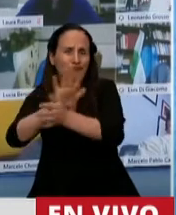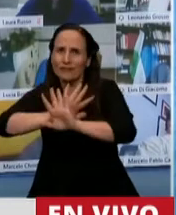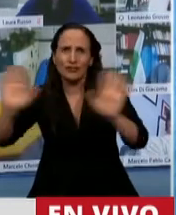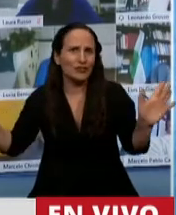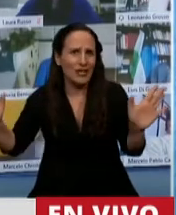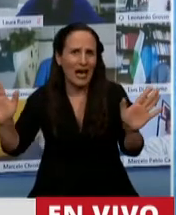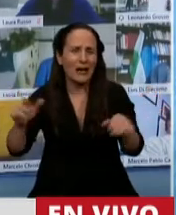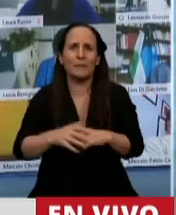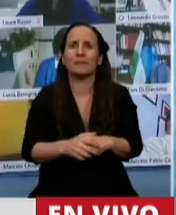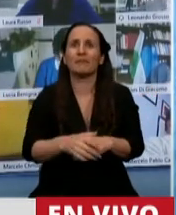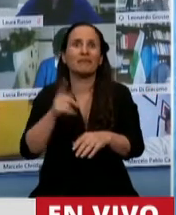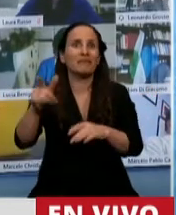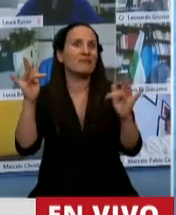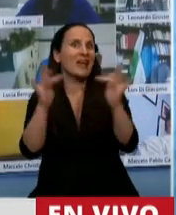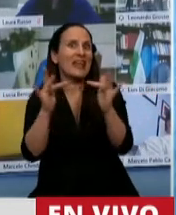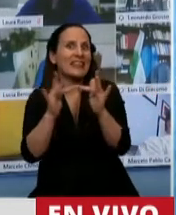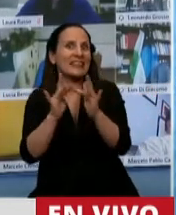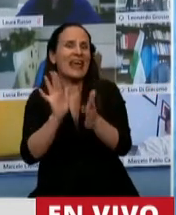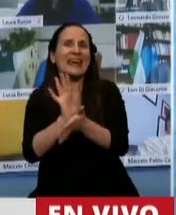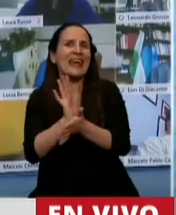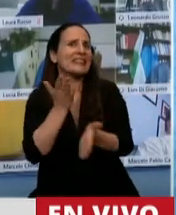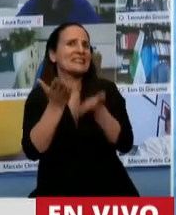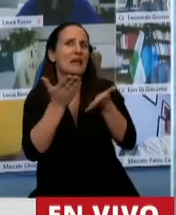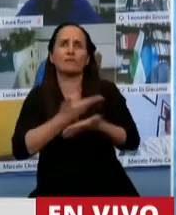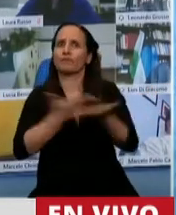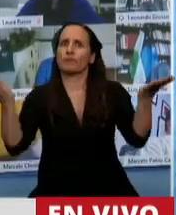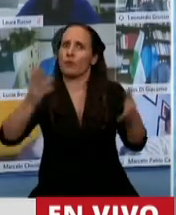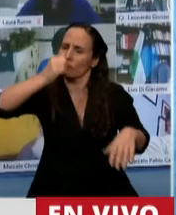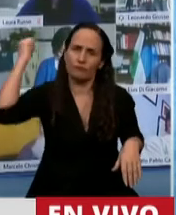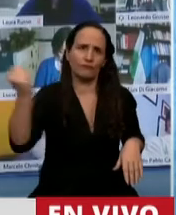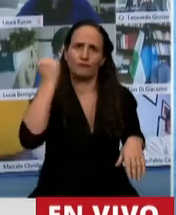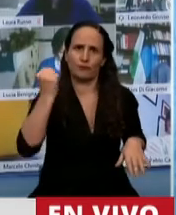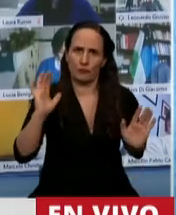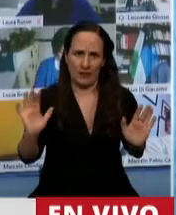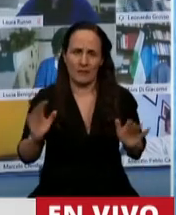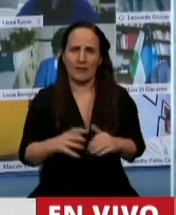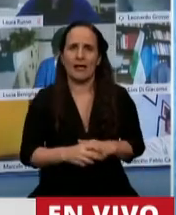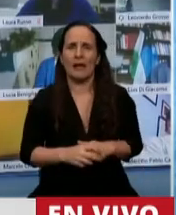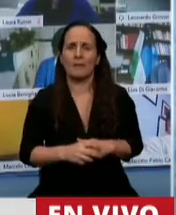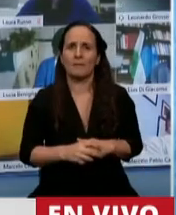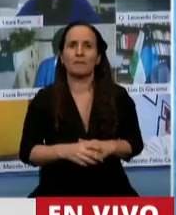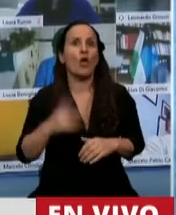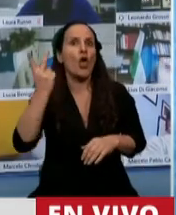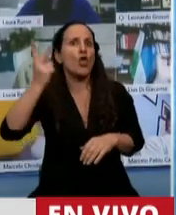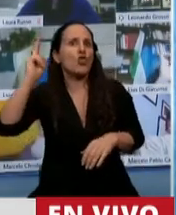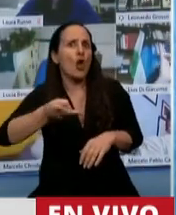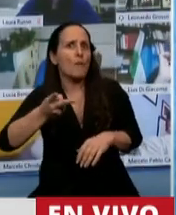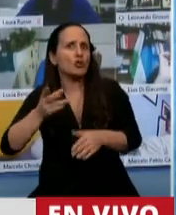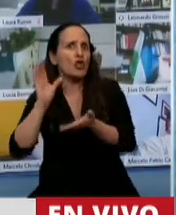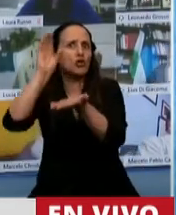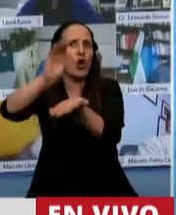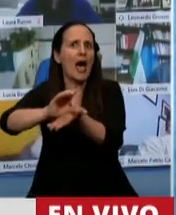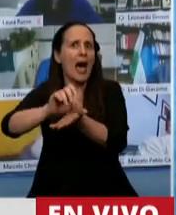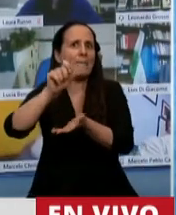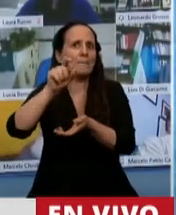la telefonía e internet como servicios públicos esenciales, el aporte extraordinario del 2% para las